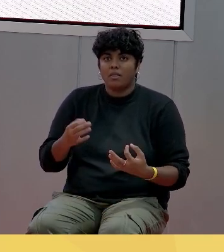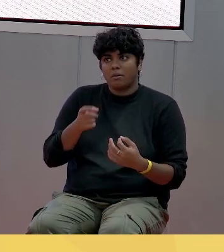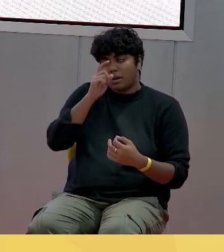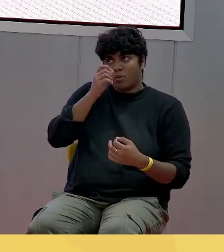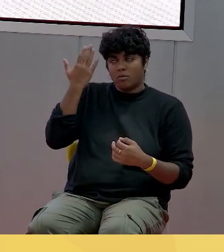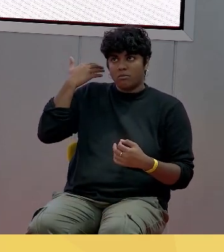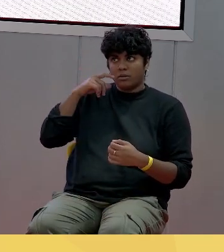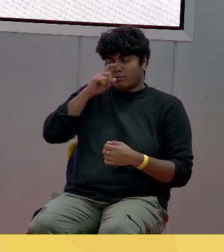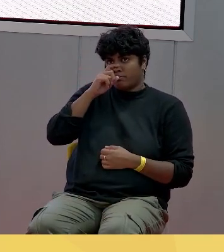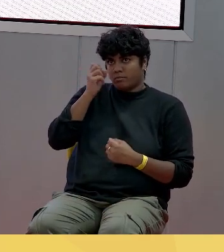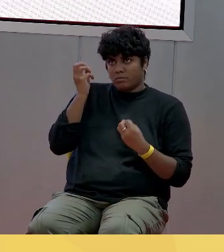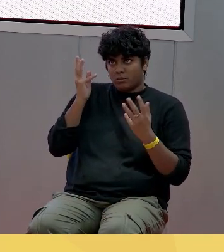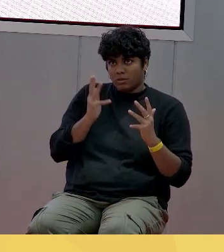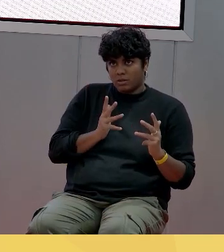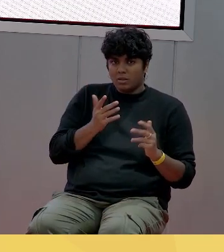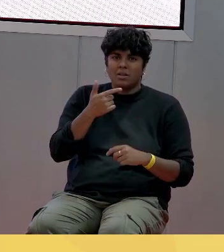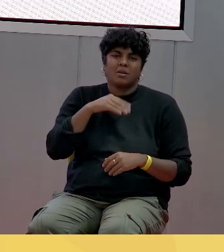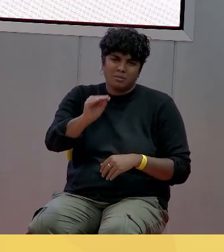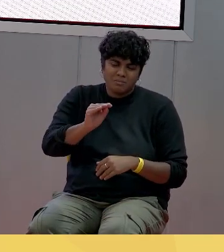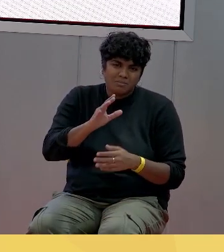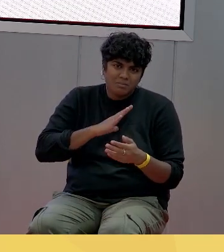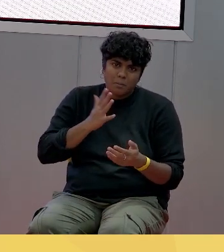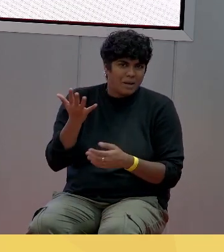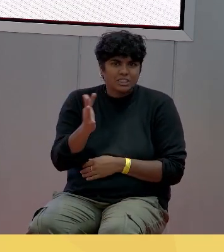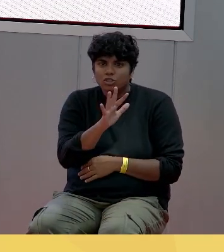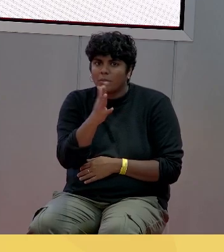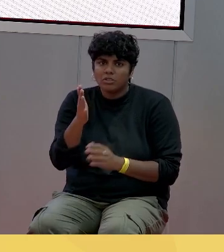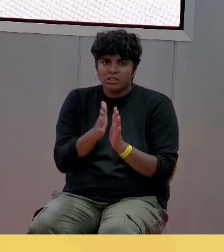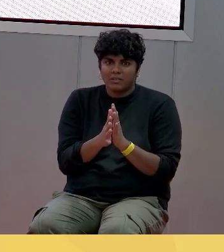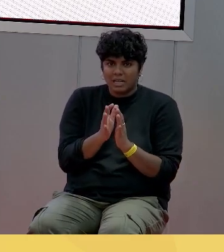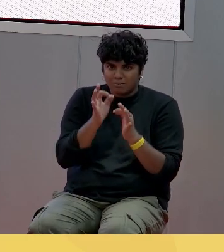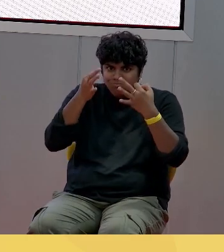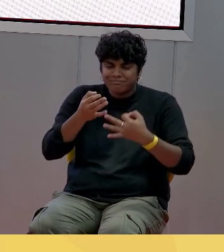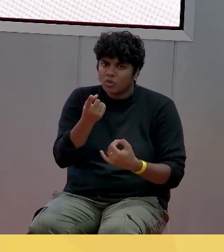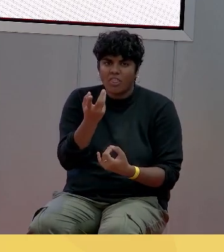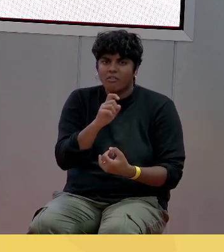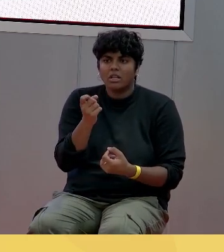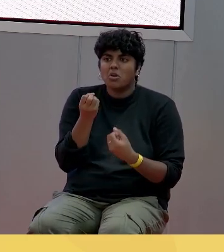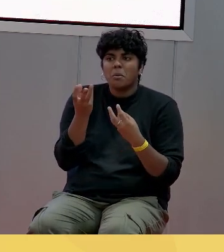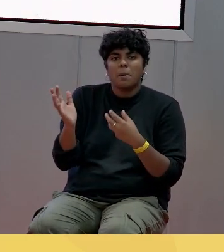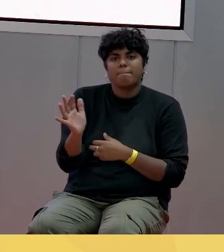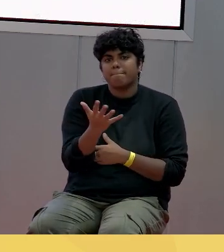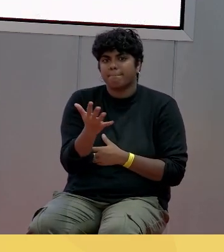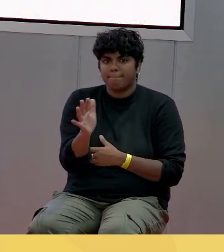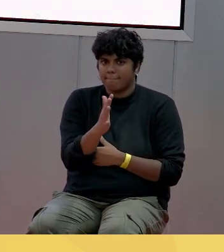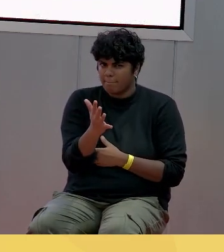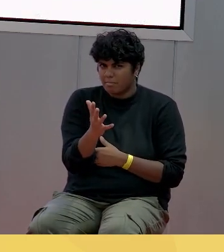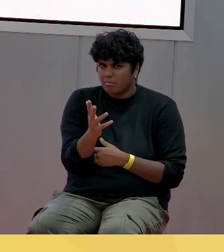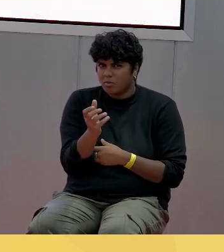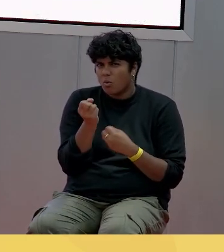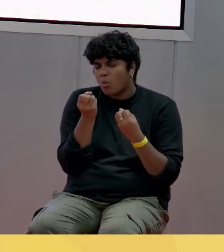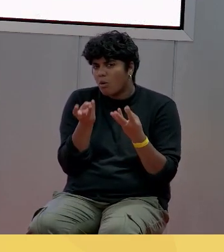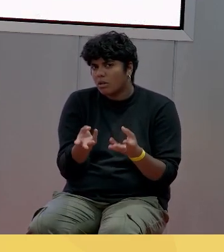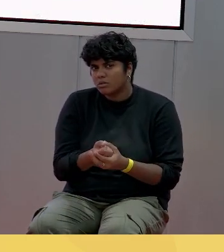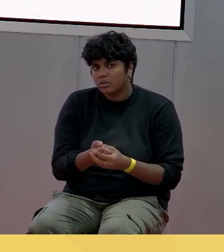recuerdos. Y le insistieron, bueno, más o menos, no hace falta que diga exactamente 4.800 con estos amigos, pero más o menos cuántos